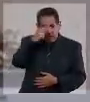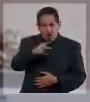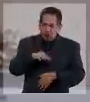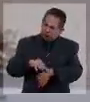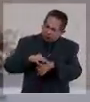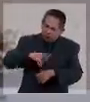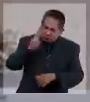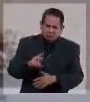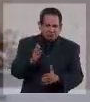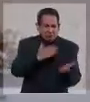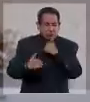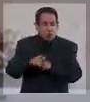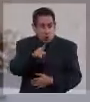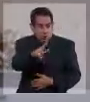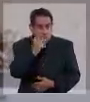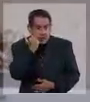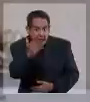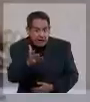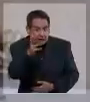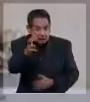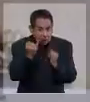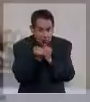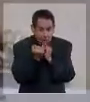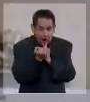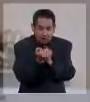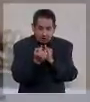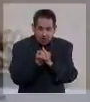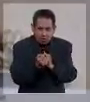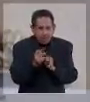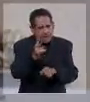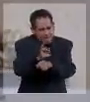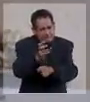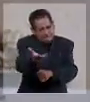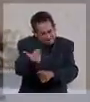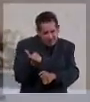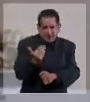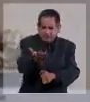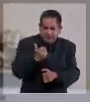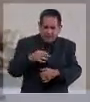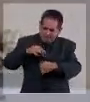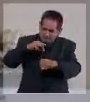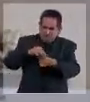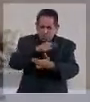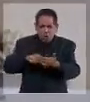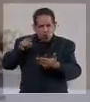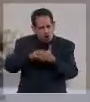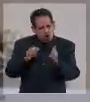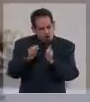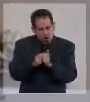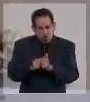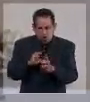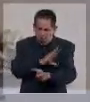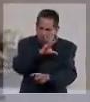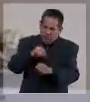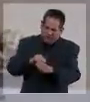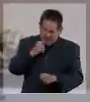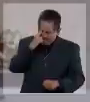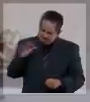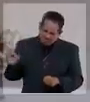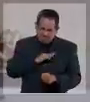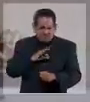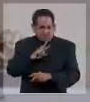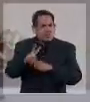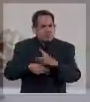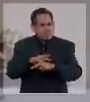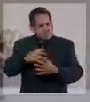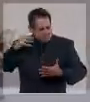realidad. Si tú quieres ese mismo México, te invito a que salgas a votar, a que votes con todas tus fuerzas. Lo